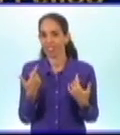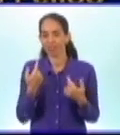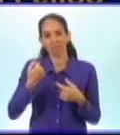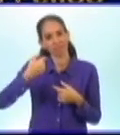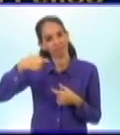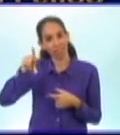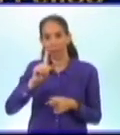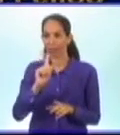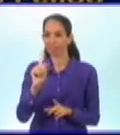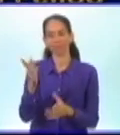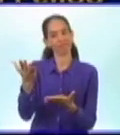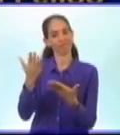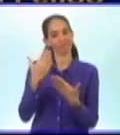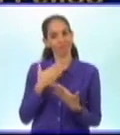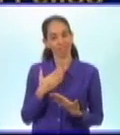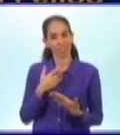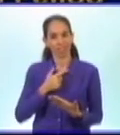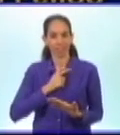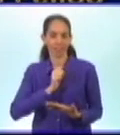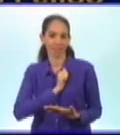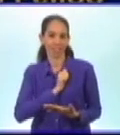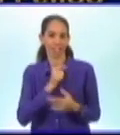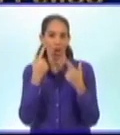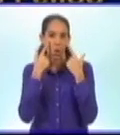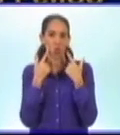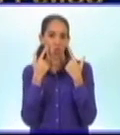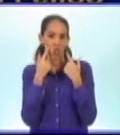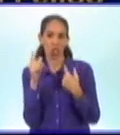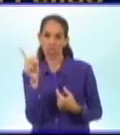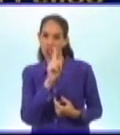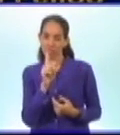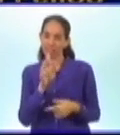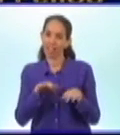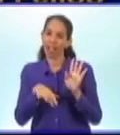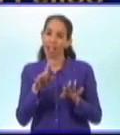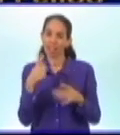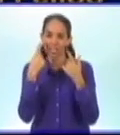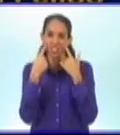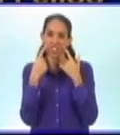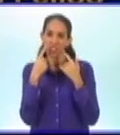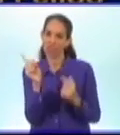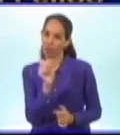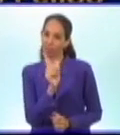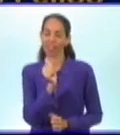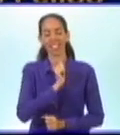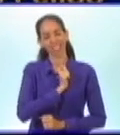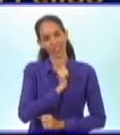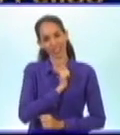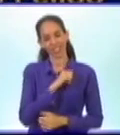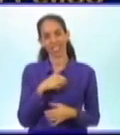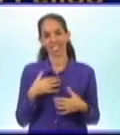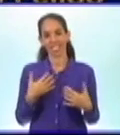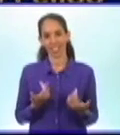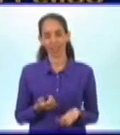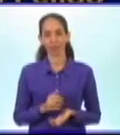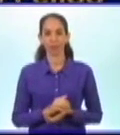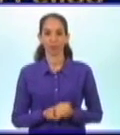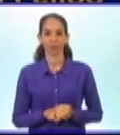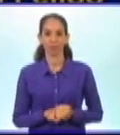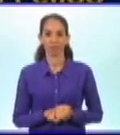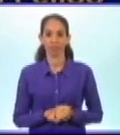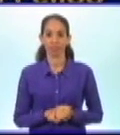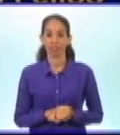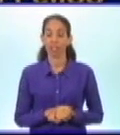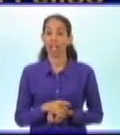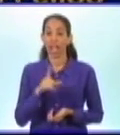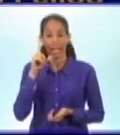no volver. Cuando quiero llorar, no lloro y a veces lloro sin querer. La reticencia, como ya te dijimos, no